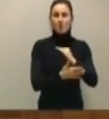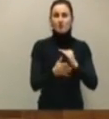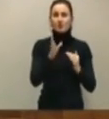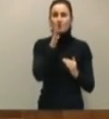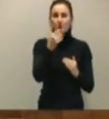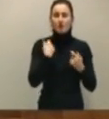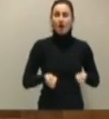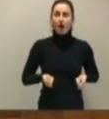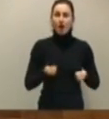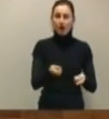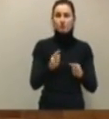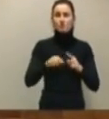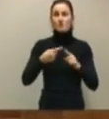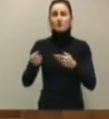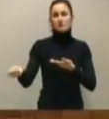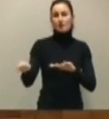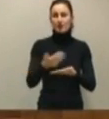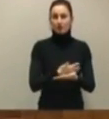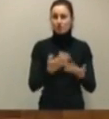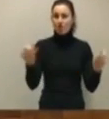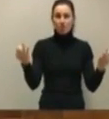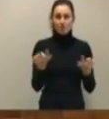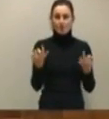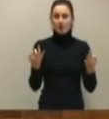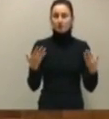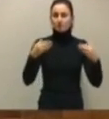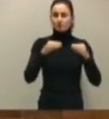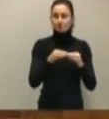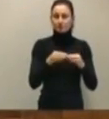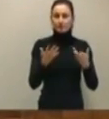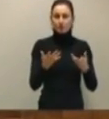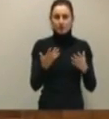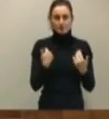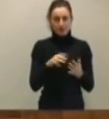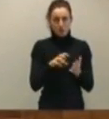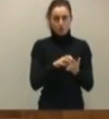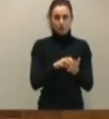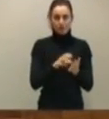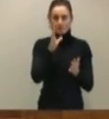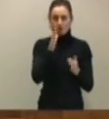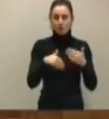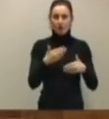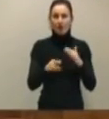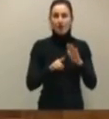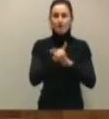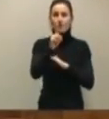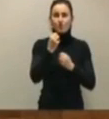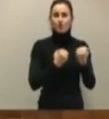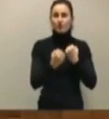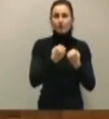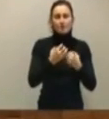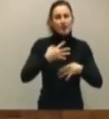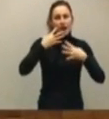del gasto y una estimación por la vía de los ingresos. Y es cierto que la incertidumbre sobre la evolución de nuestra economía es